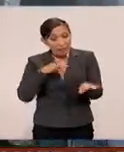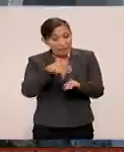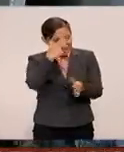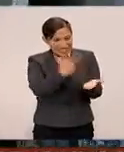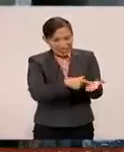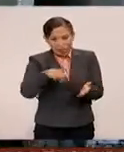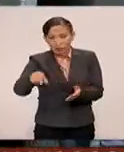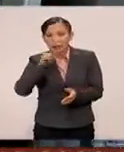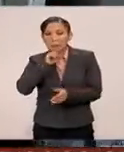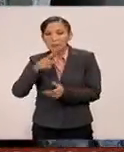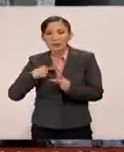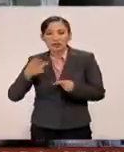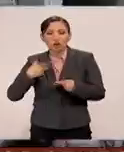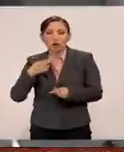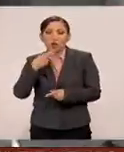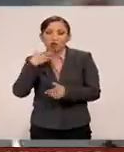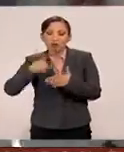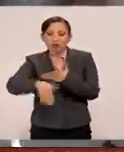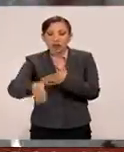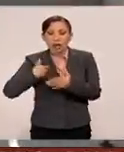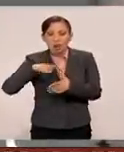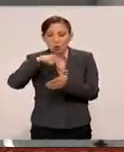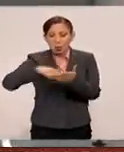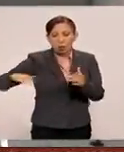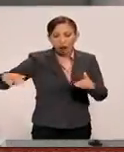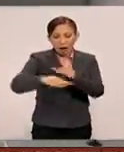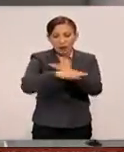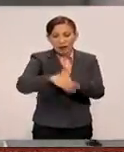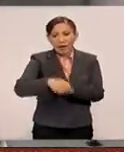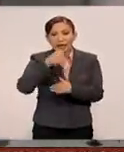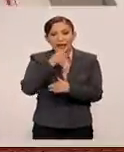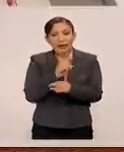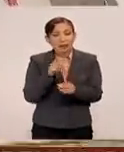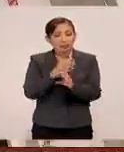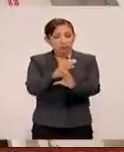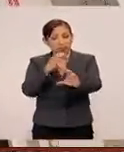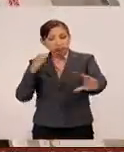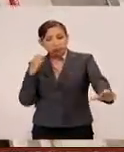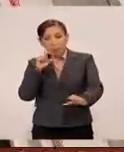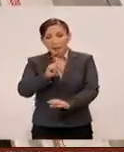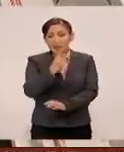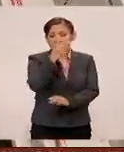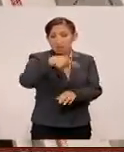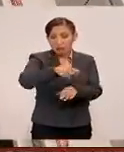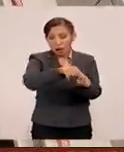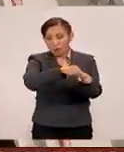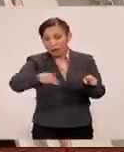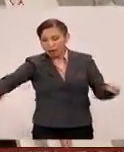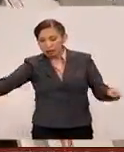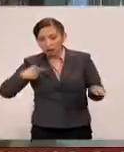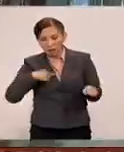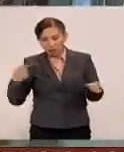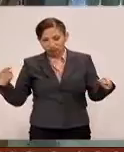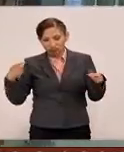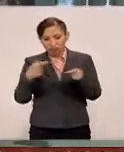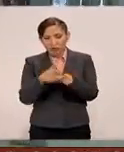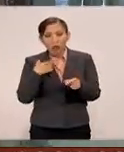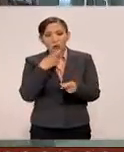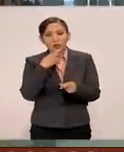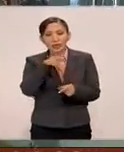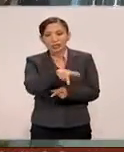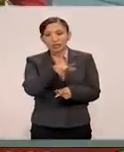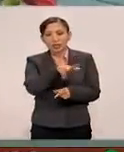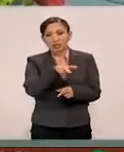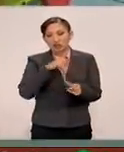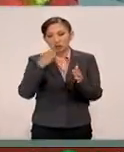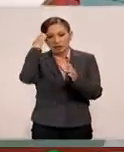en ella como para los ciudadanos que circulan por la zona. La línea tendrá una longitud de 22 kilómetros, en los que se encontrarán en operación